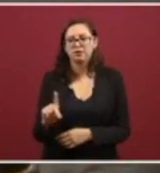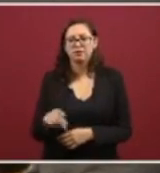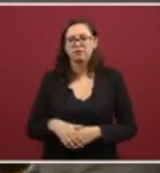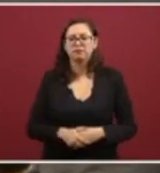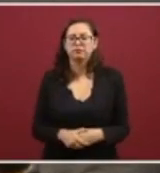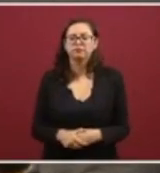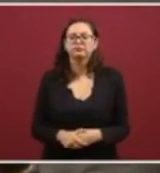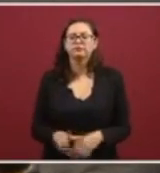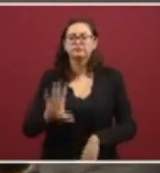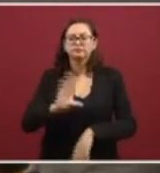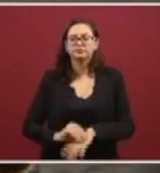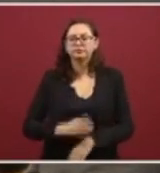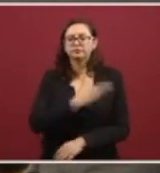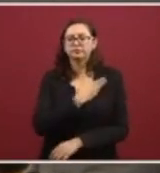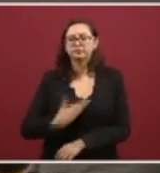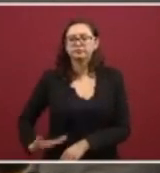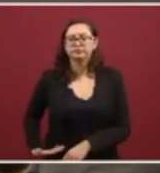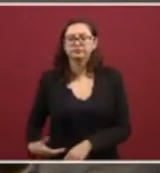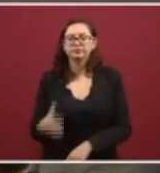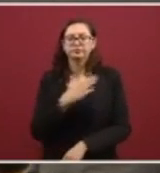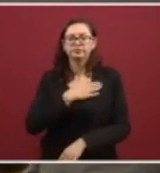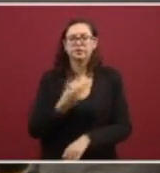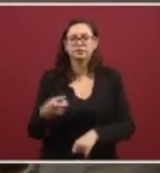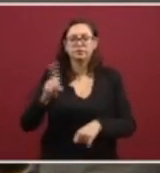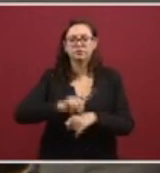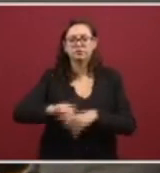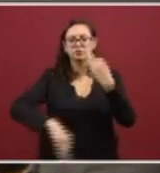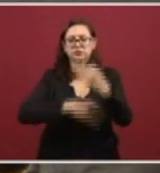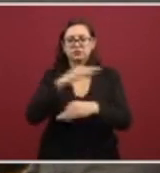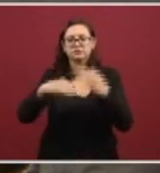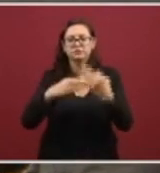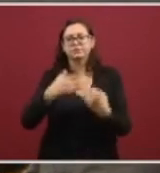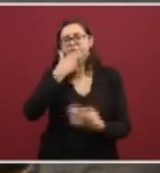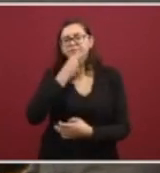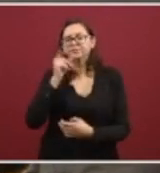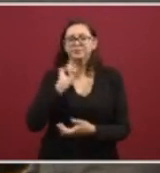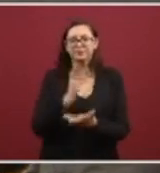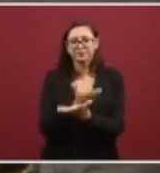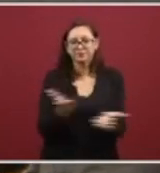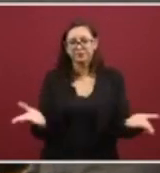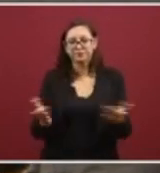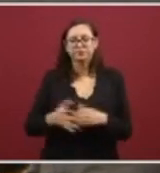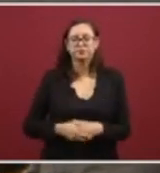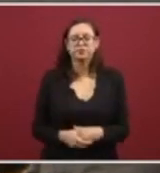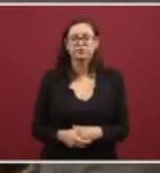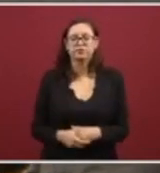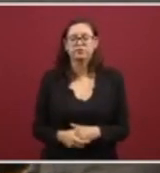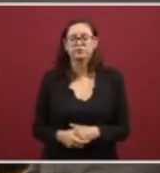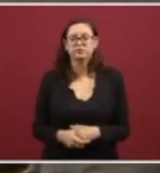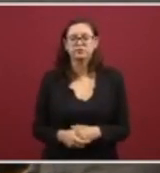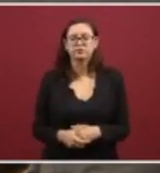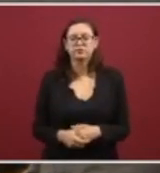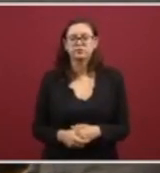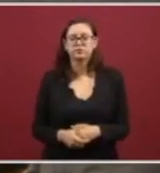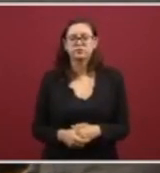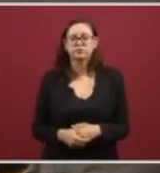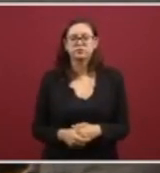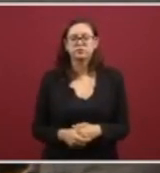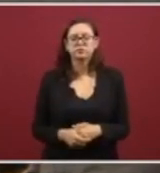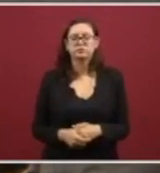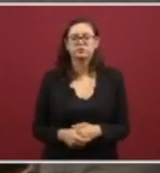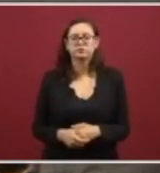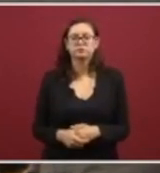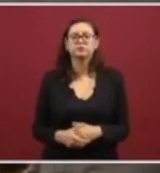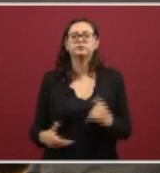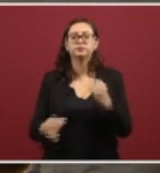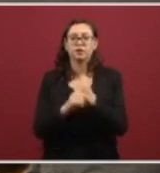Con su permiso, señor presidente, buenos días a todas, a todos. Informar que de acuerdo al programa que ya